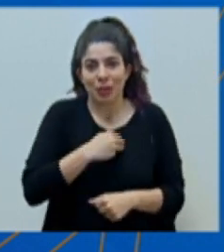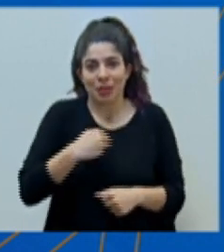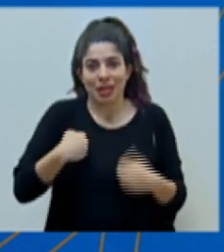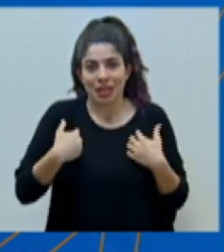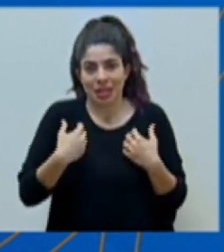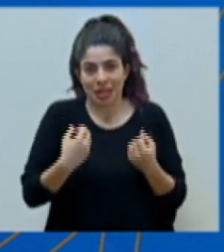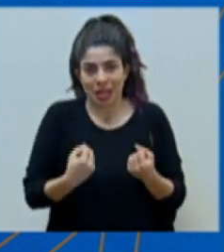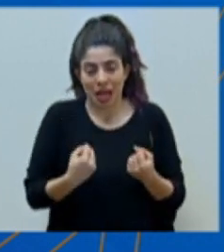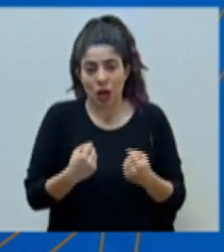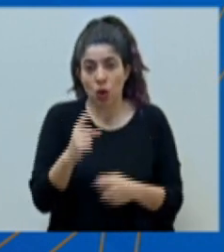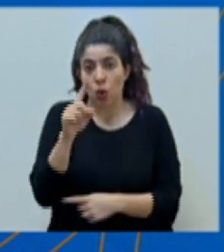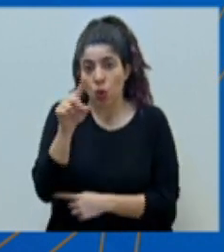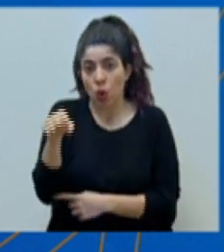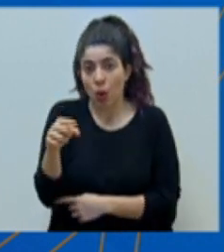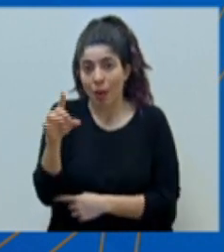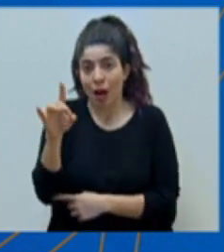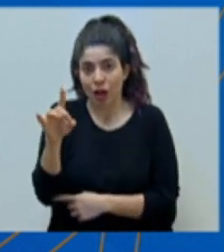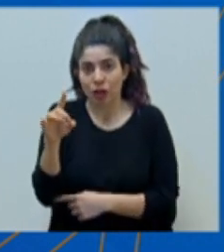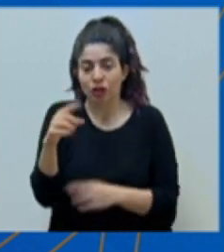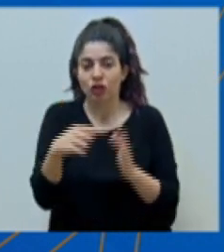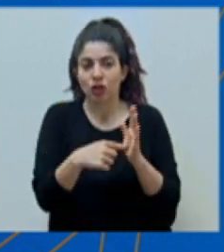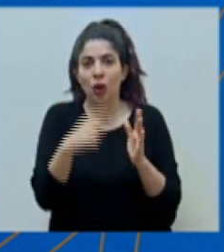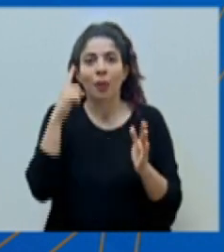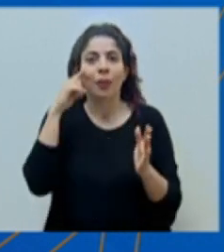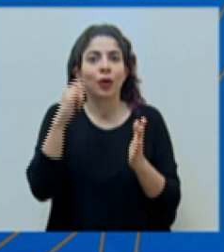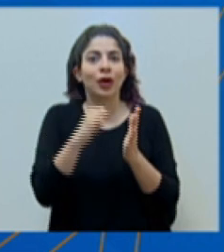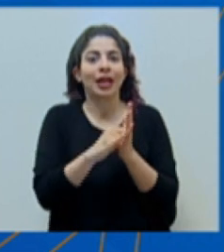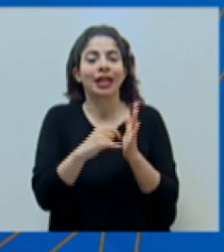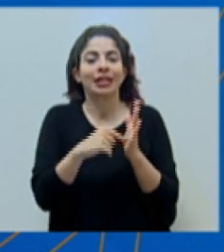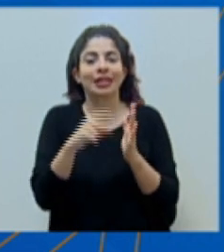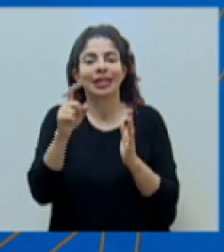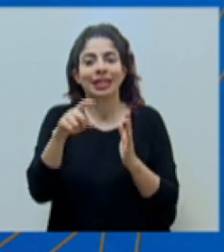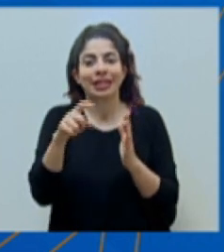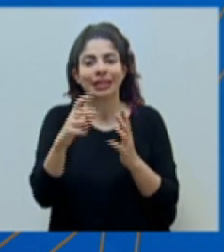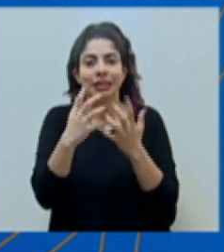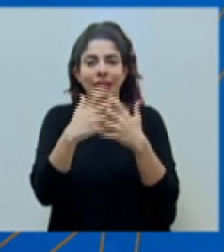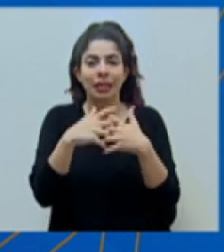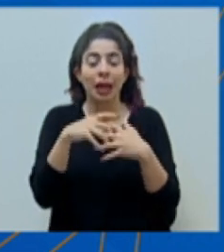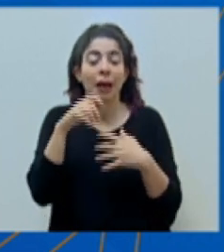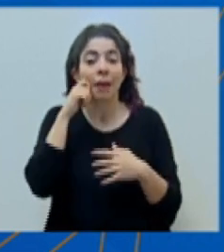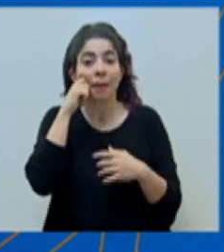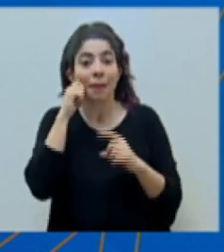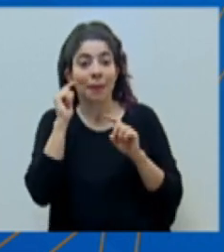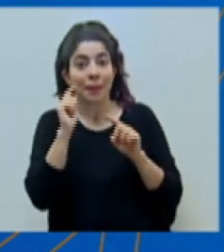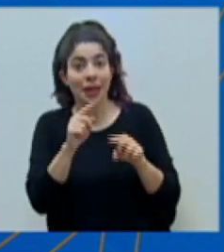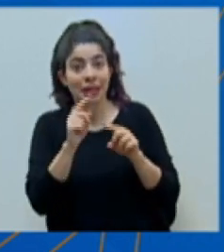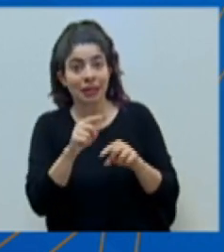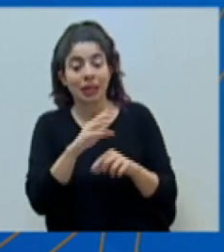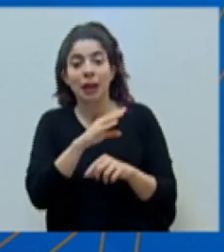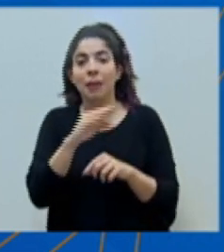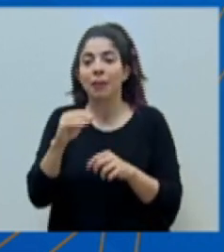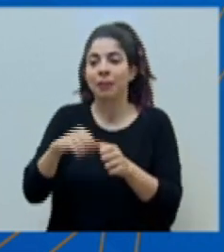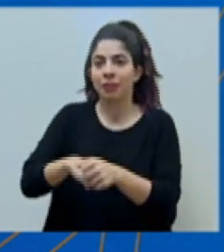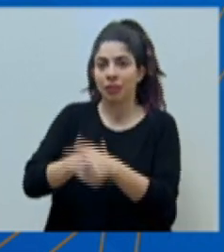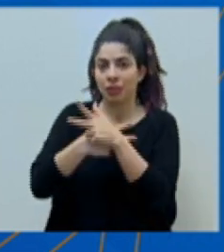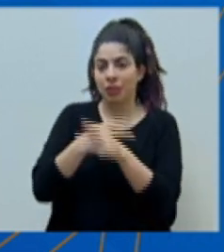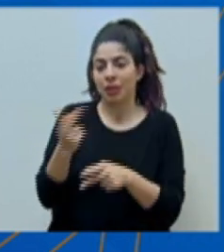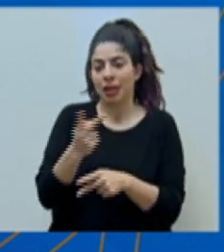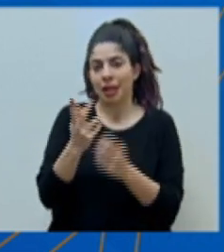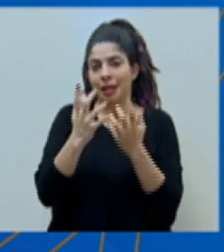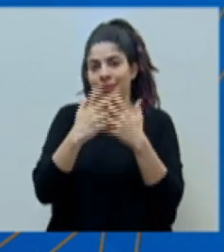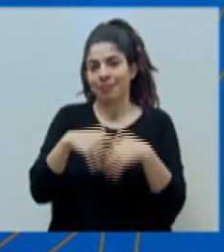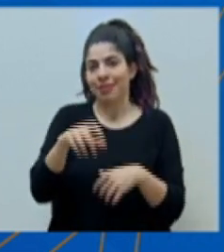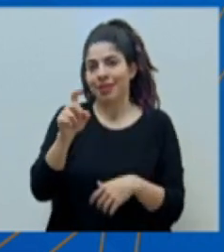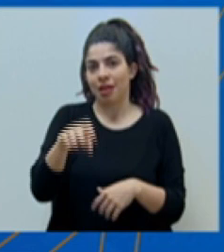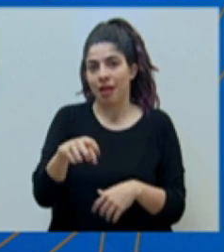de Salud, el 1,8, y por eso se requiere una combinación entre la presencialidad y la educación a distancia, porque tenemos